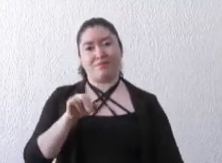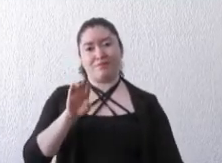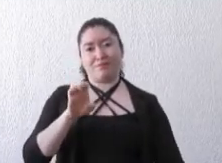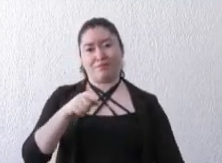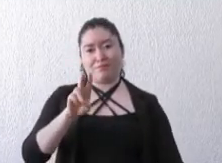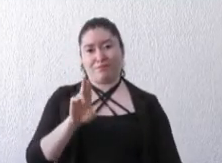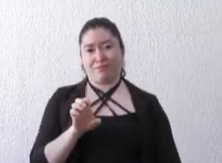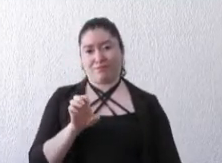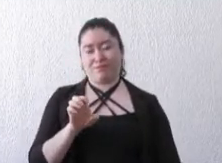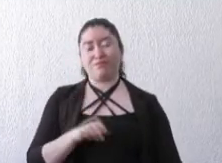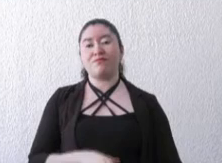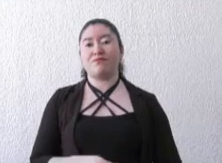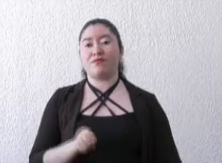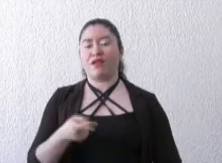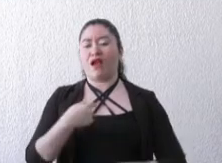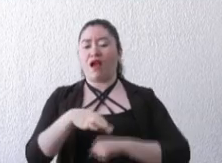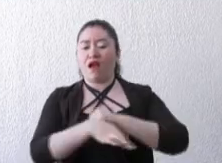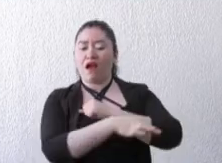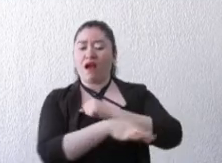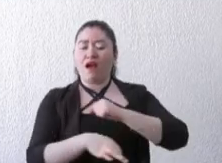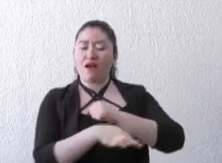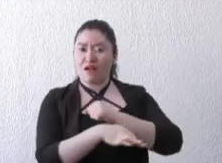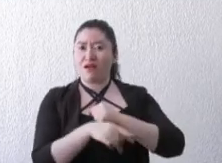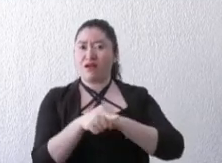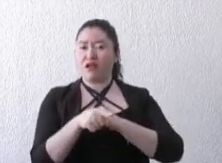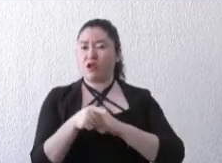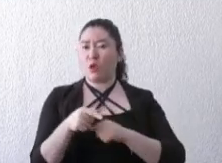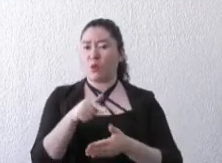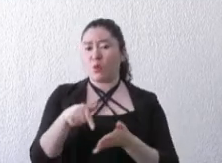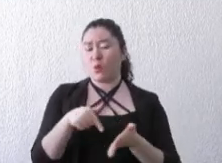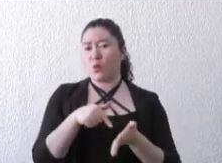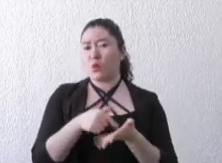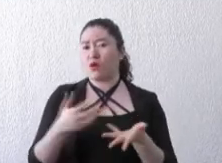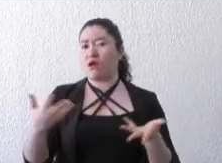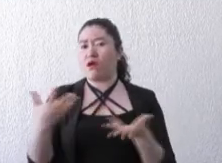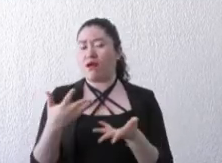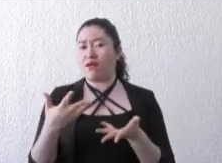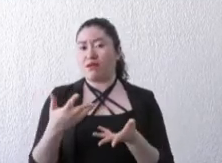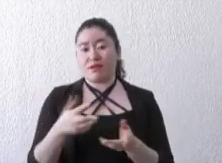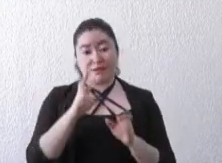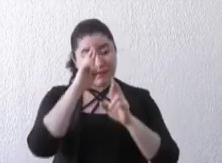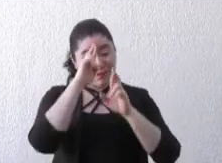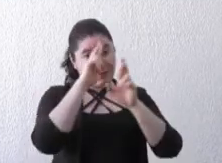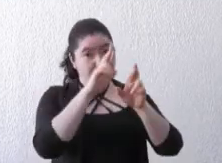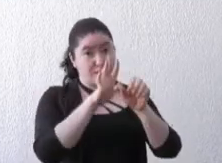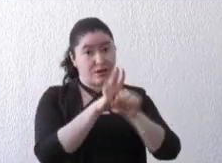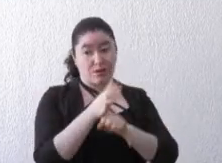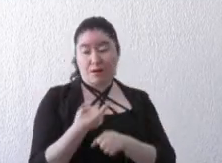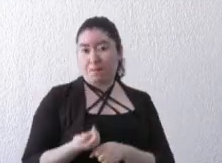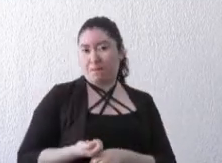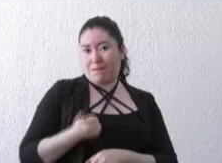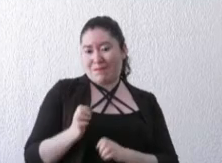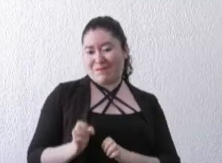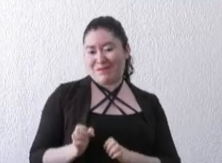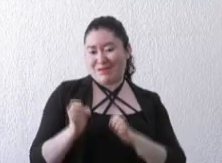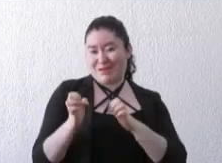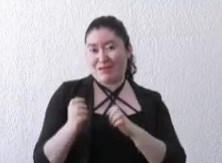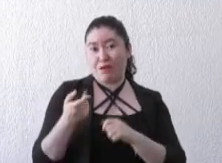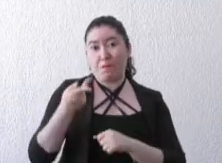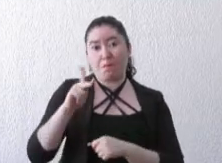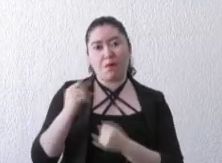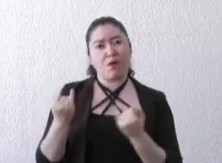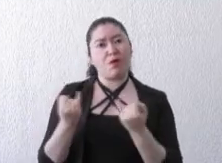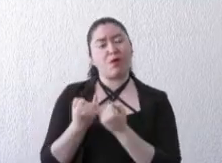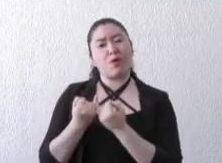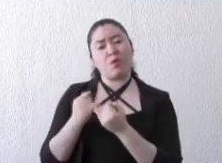arquitecto diseñó este espacio que respeta de alguna manera la arquitectura original, pero que concibe